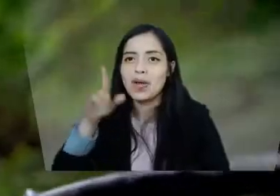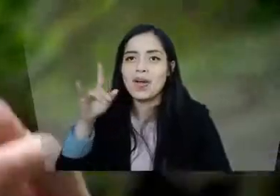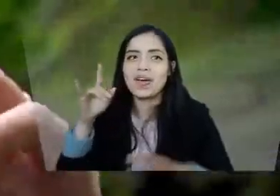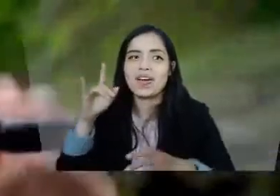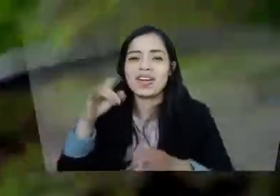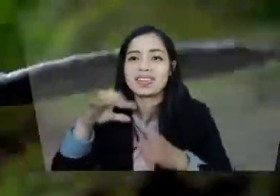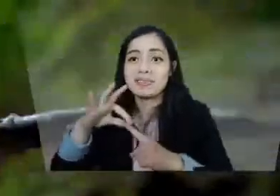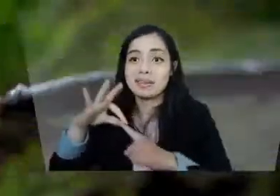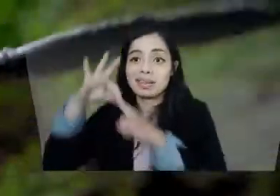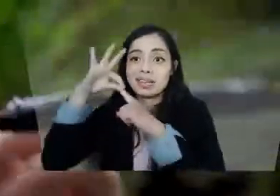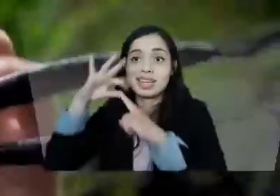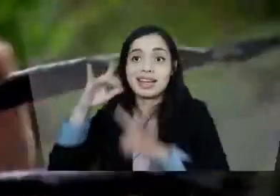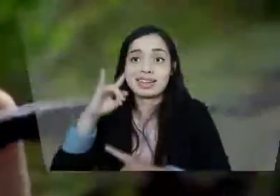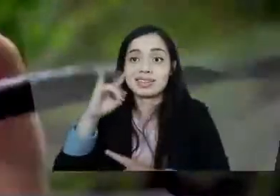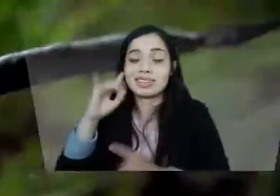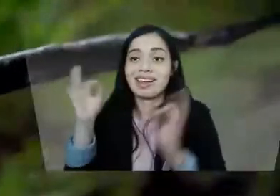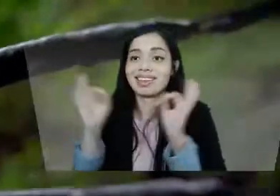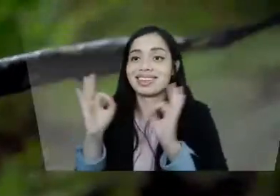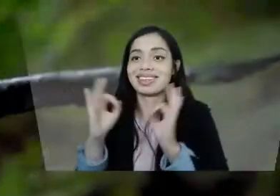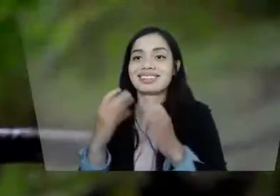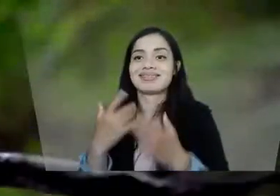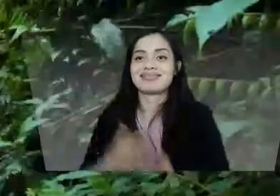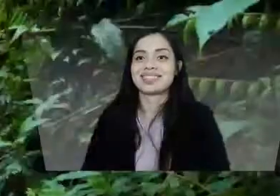Y así les gusta meterse en las redes. Uy,